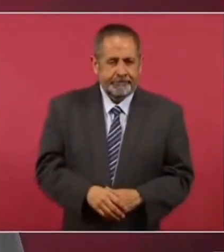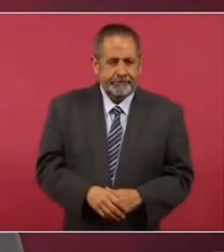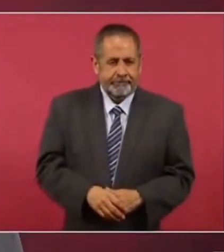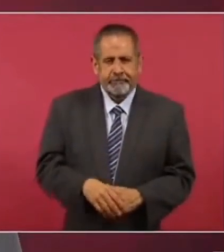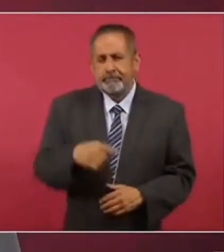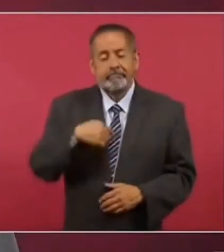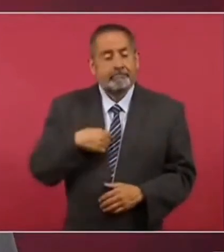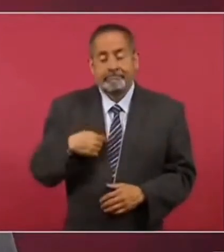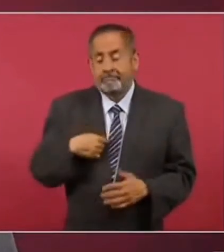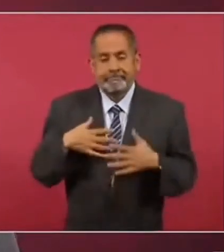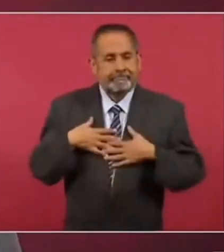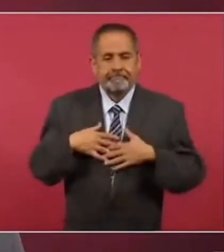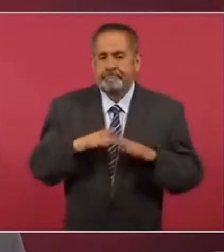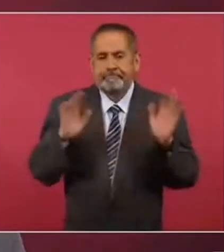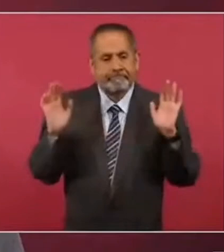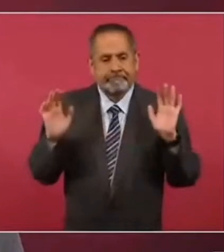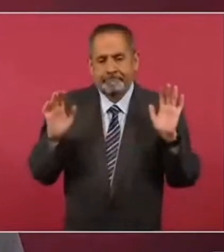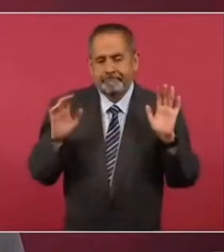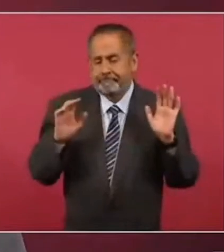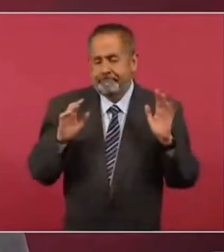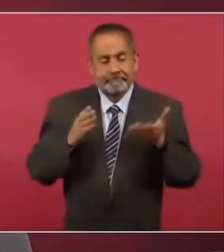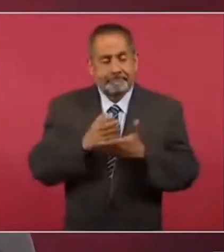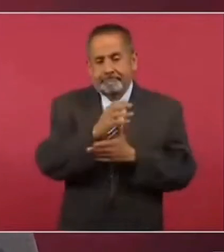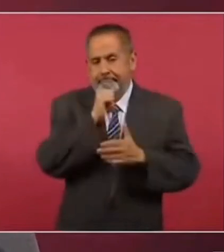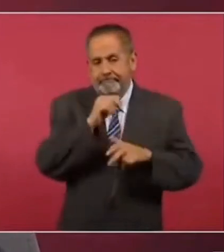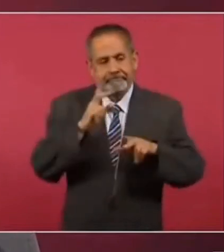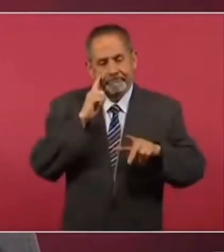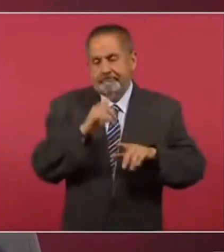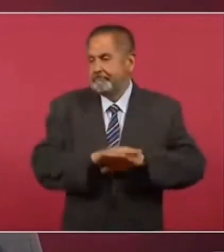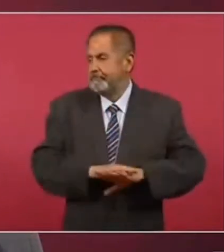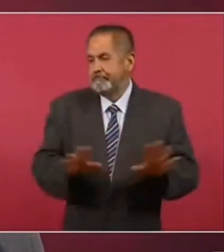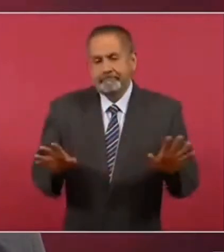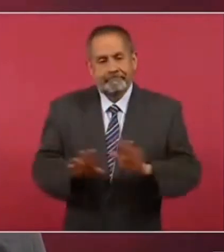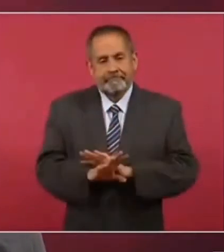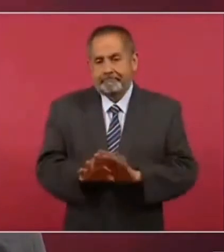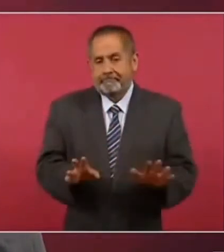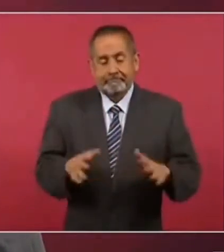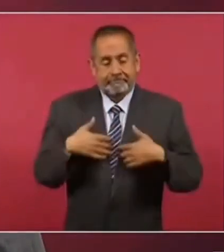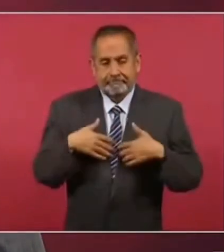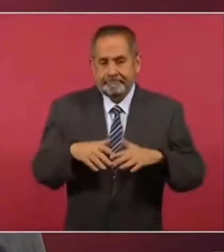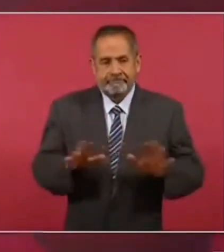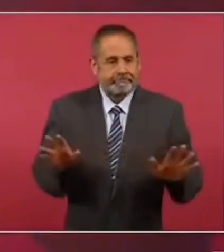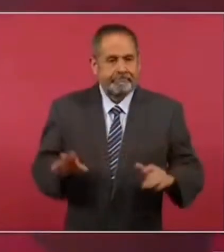no tenemos nosotros nada que ver en eso,